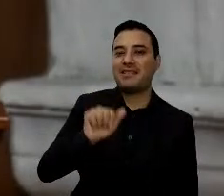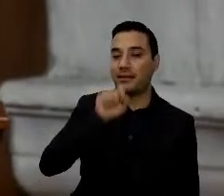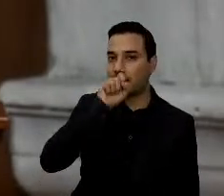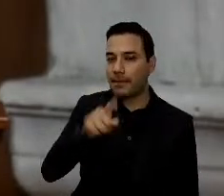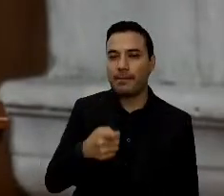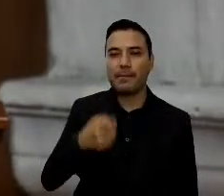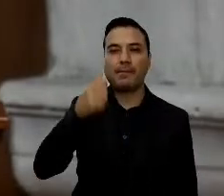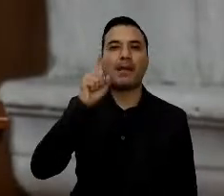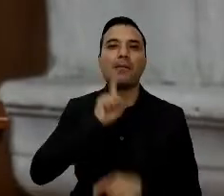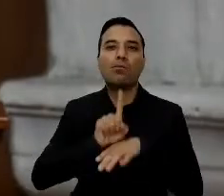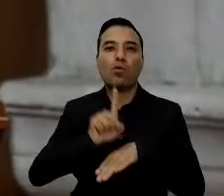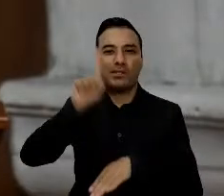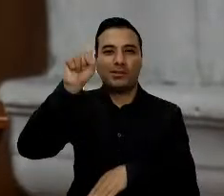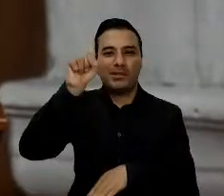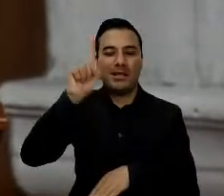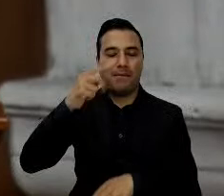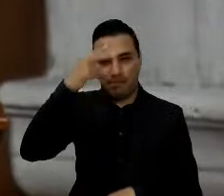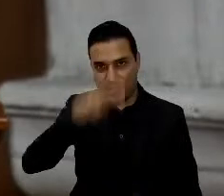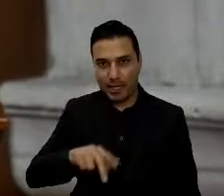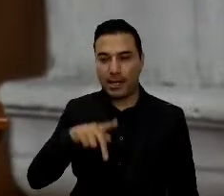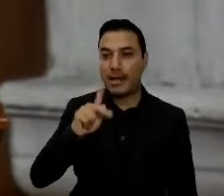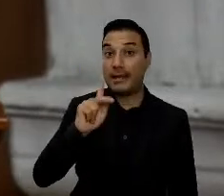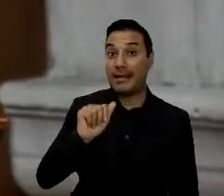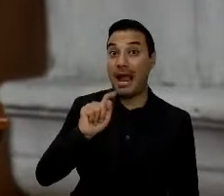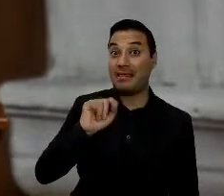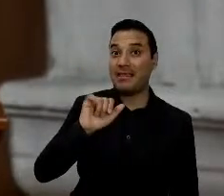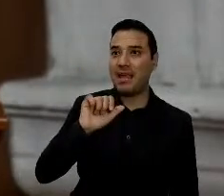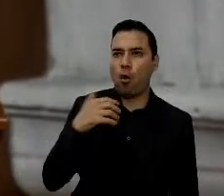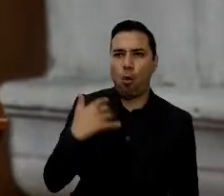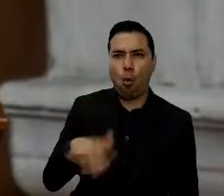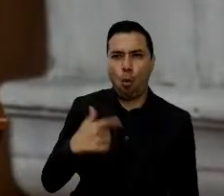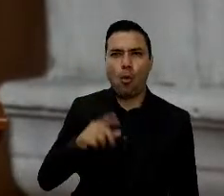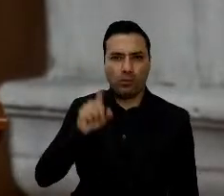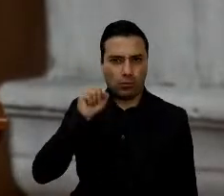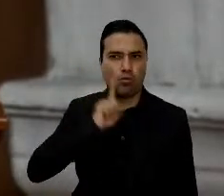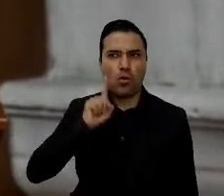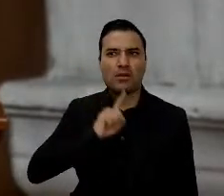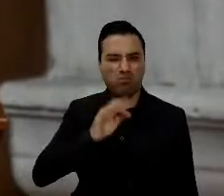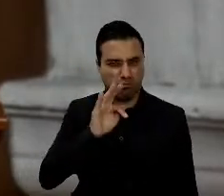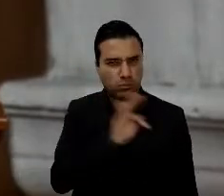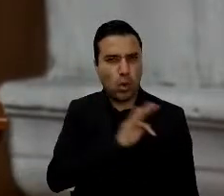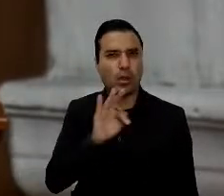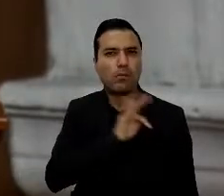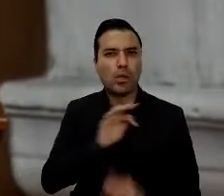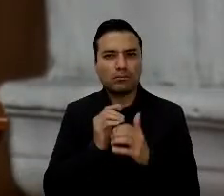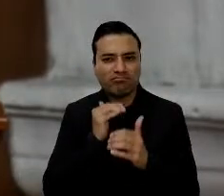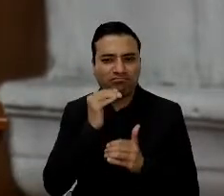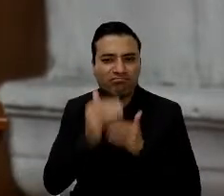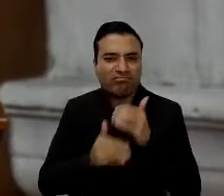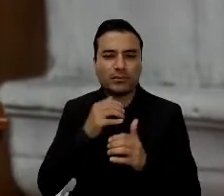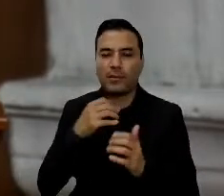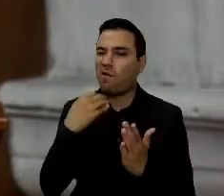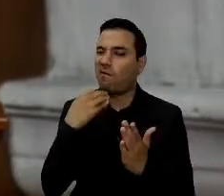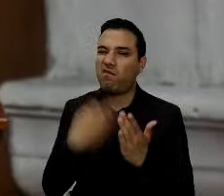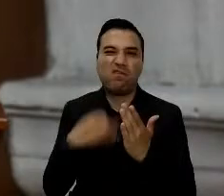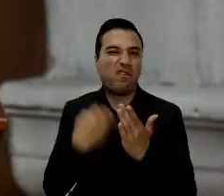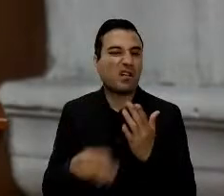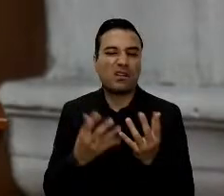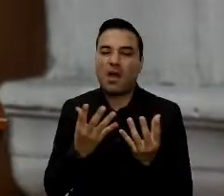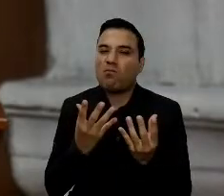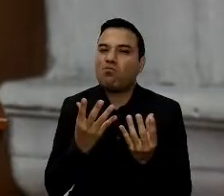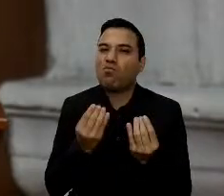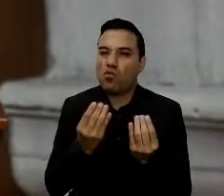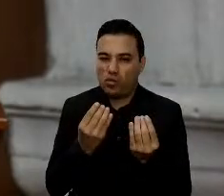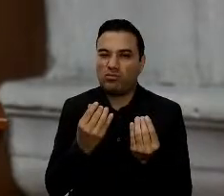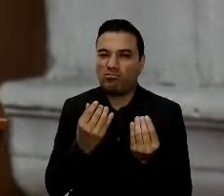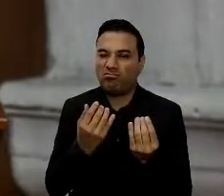mexicana Katia que sin duda nos demuestran que se puede pero que falta mucho verdaderamente encontramos